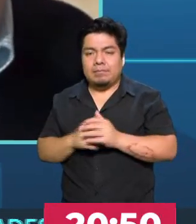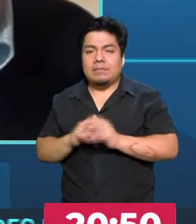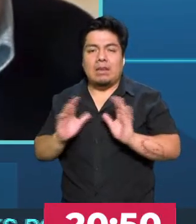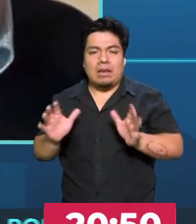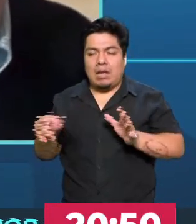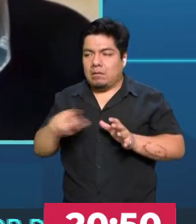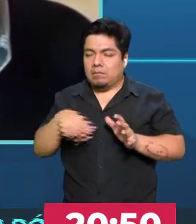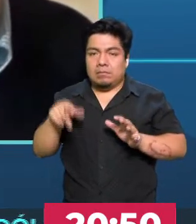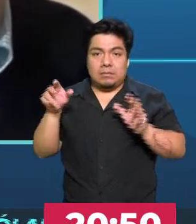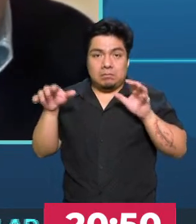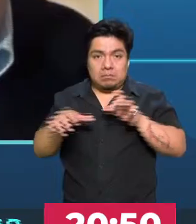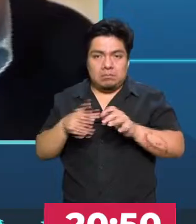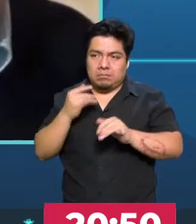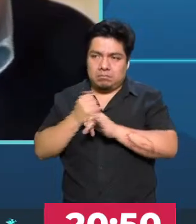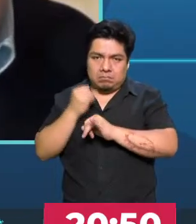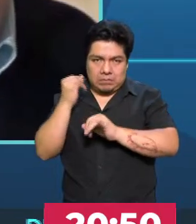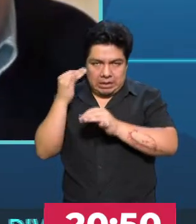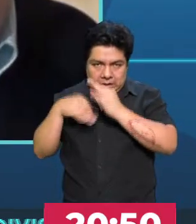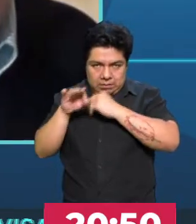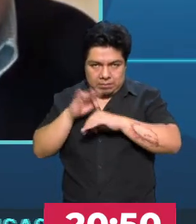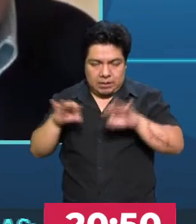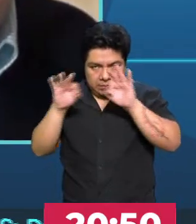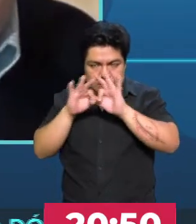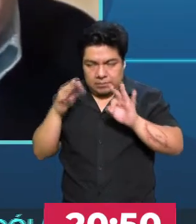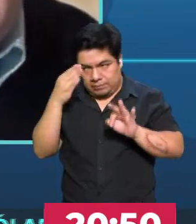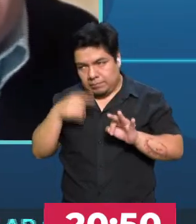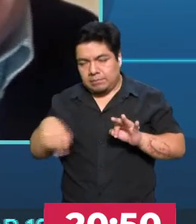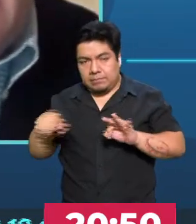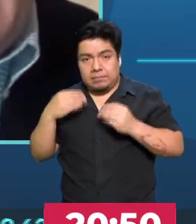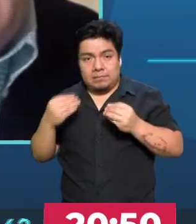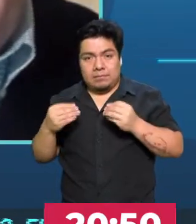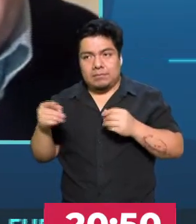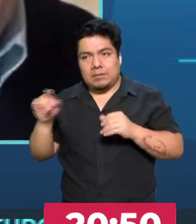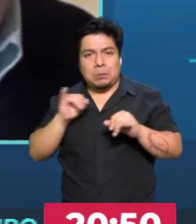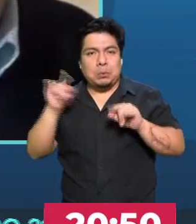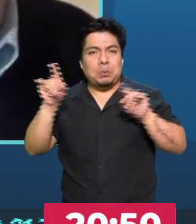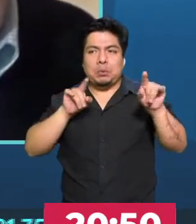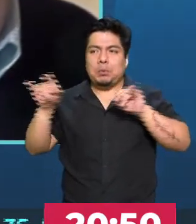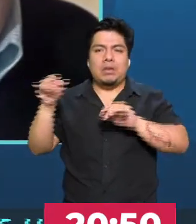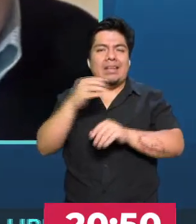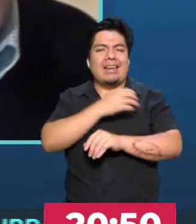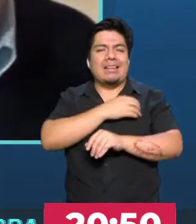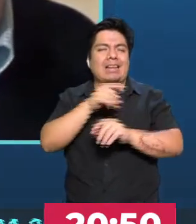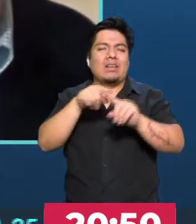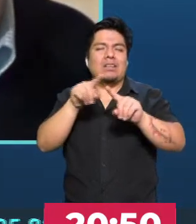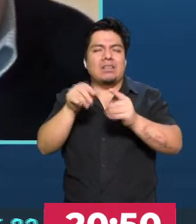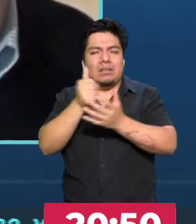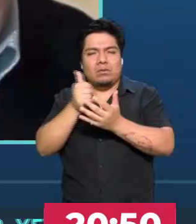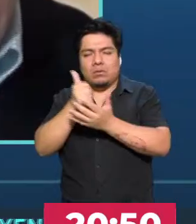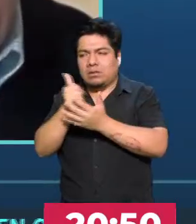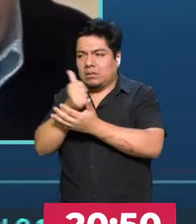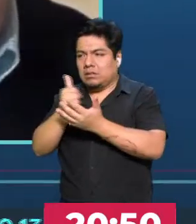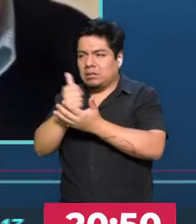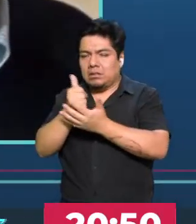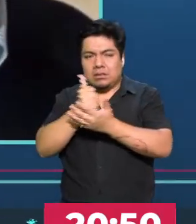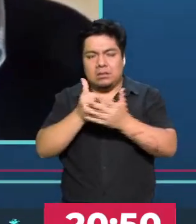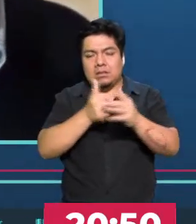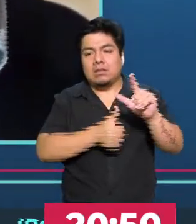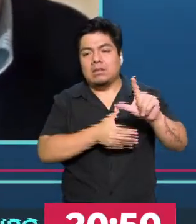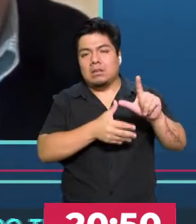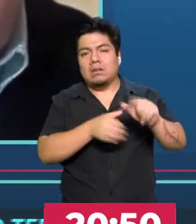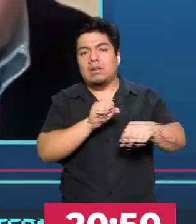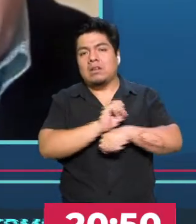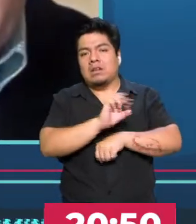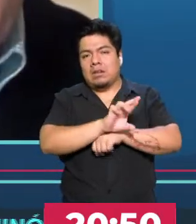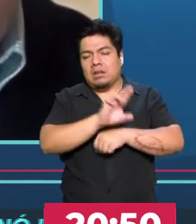redadas importantes, como tú bien sabes. Muchos están yéndose a diferentes ciudades, a diferentes partes de América Latina, como El Salvador,